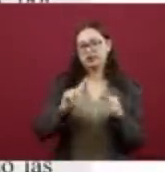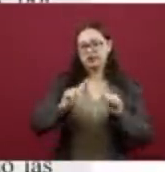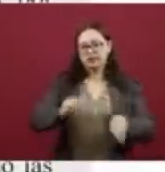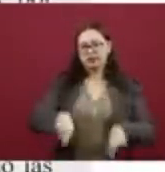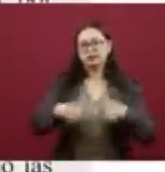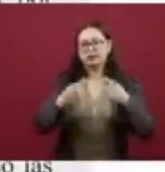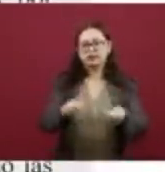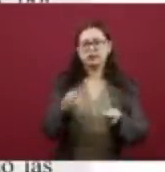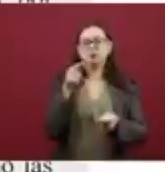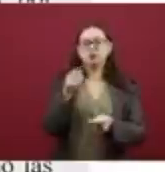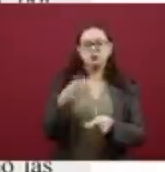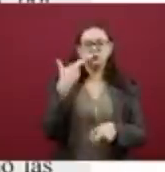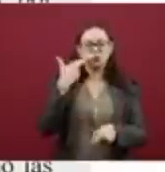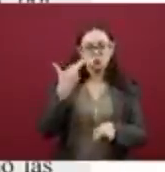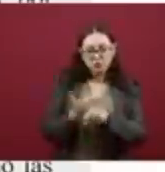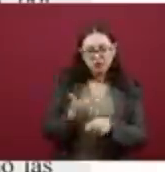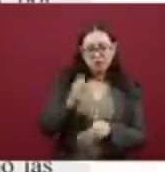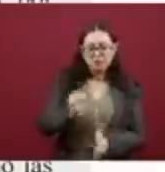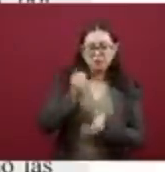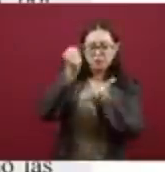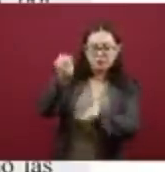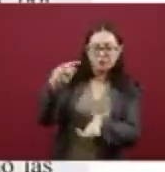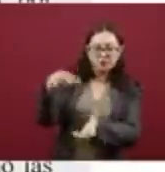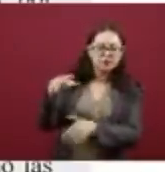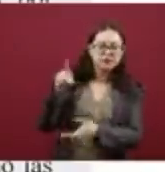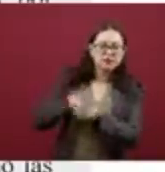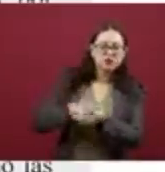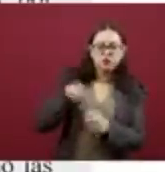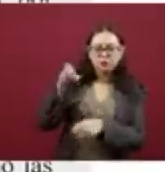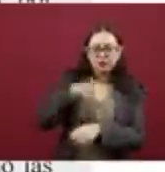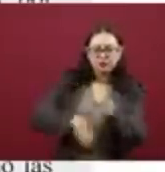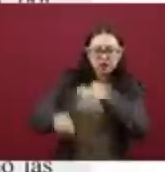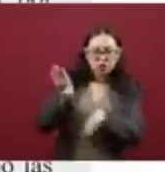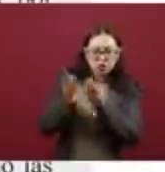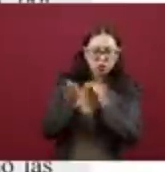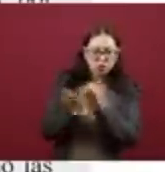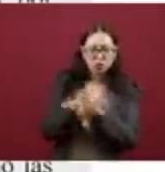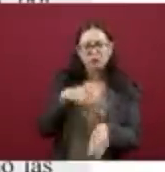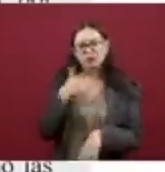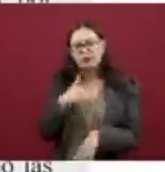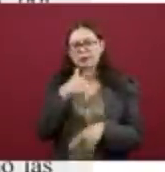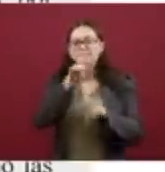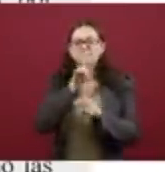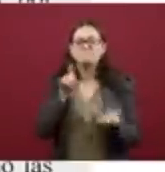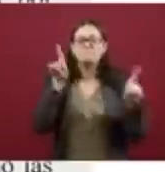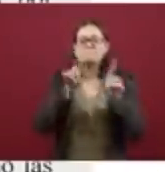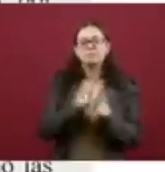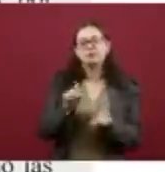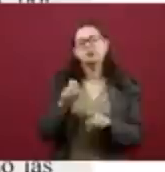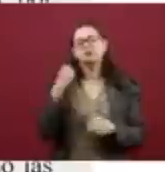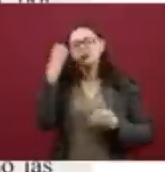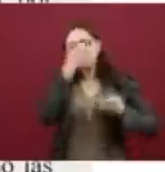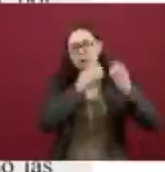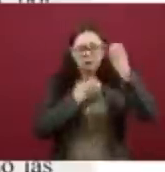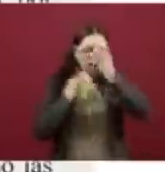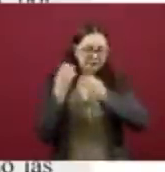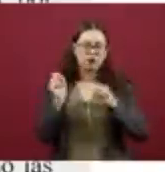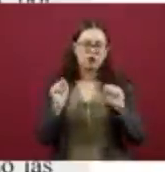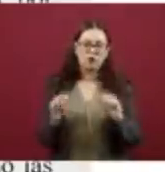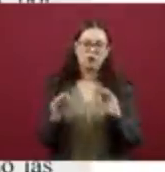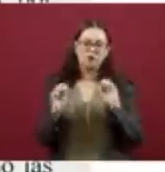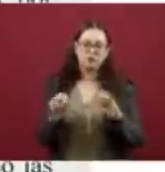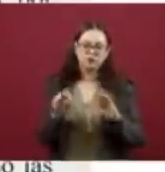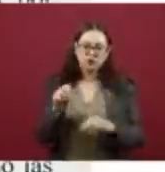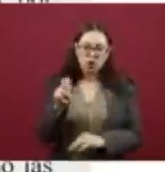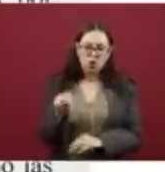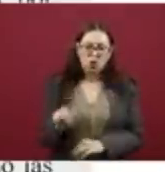maneja los recursos de este mecanismo. Se está realizando una evaluación externa por parte de las oficinas en México de la